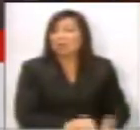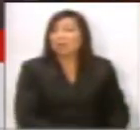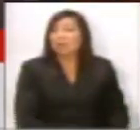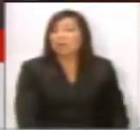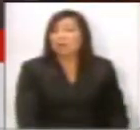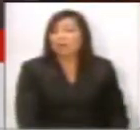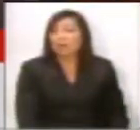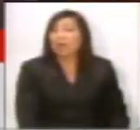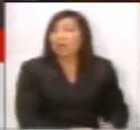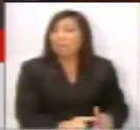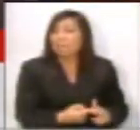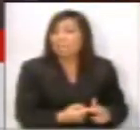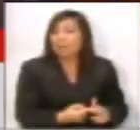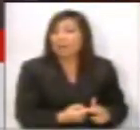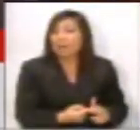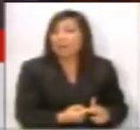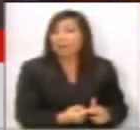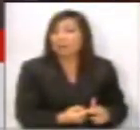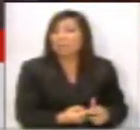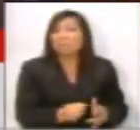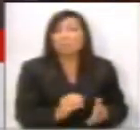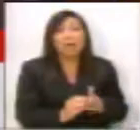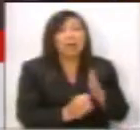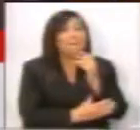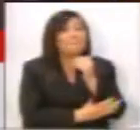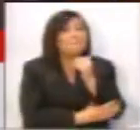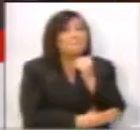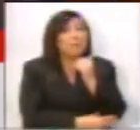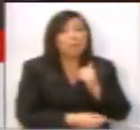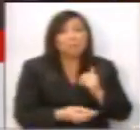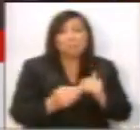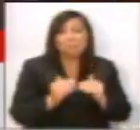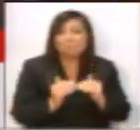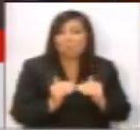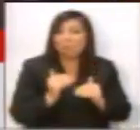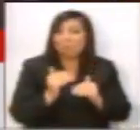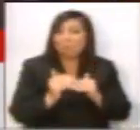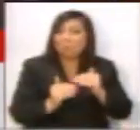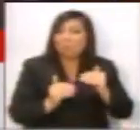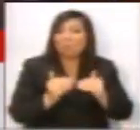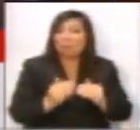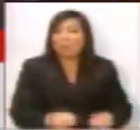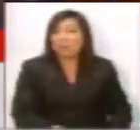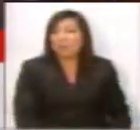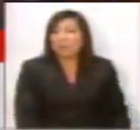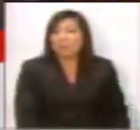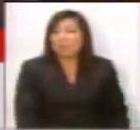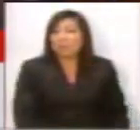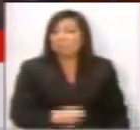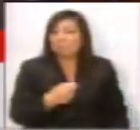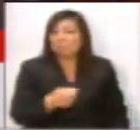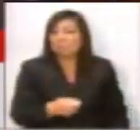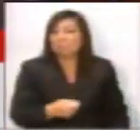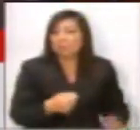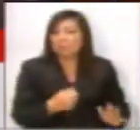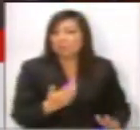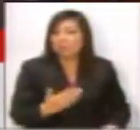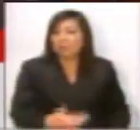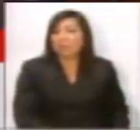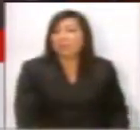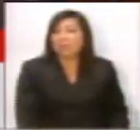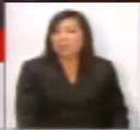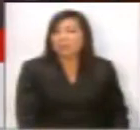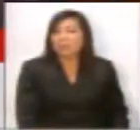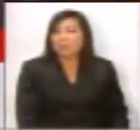Repito, comenzando por los sectores muy pobres y subiendo paulatinamente, como se ha hecho con la pensión